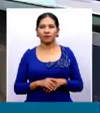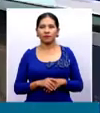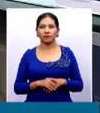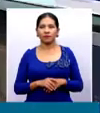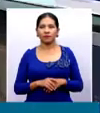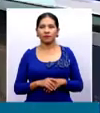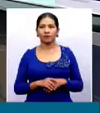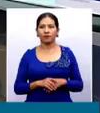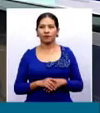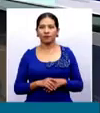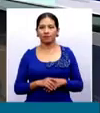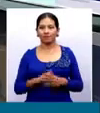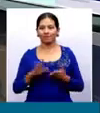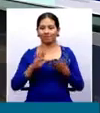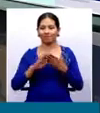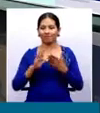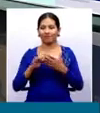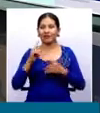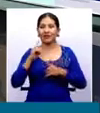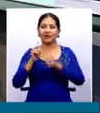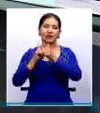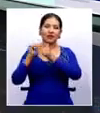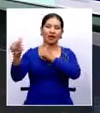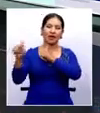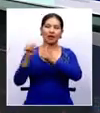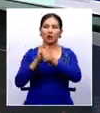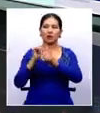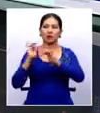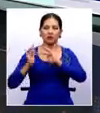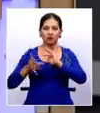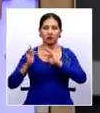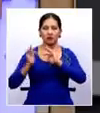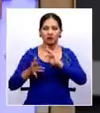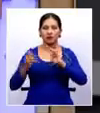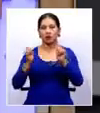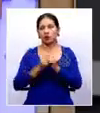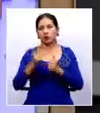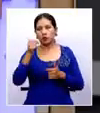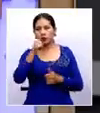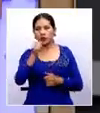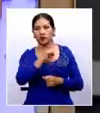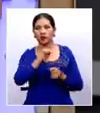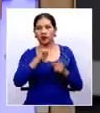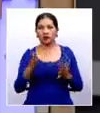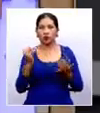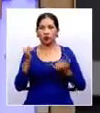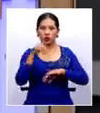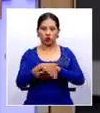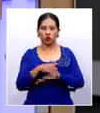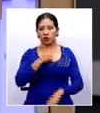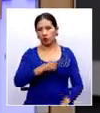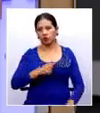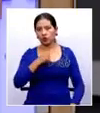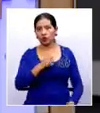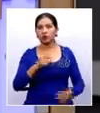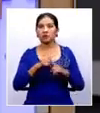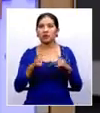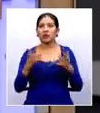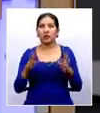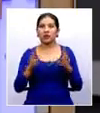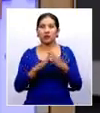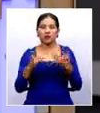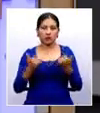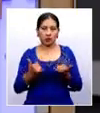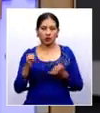Bien, lamentablemente estamos teniendo problemas de audio, me parece, con la senadora esta noche. Es una lástima. Y efectivamente, ¿no?